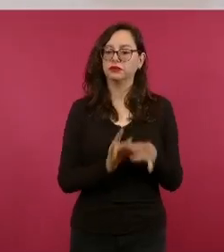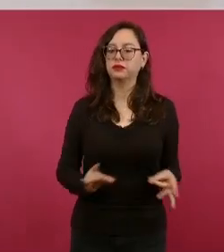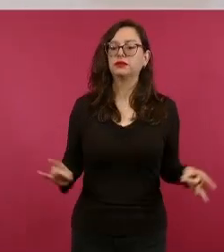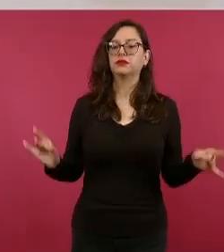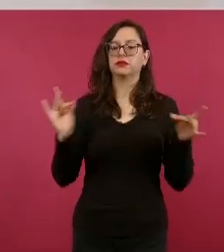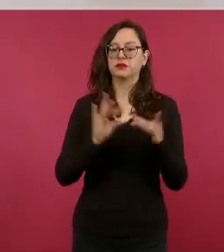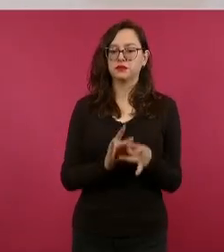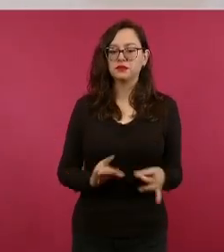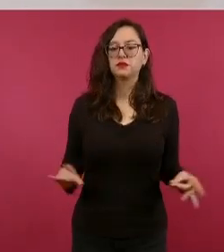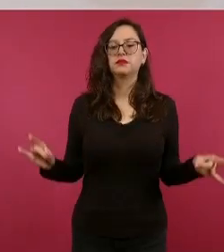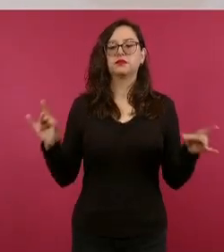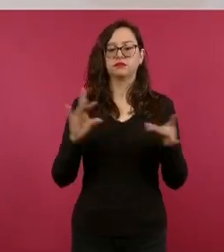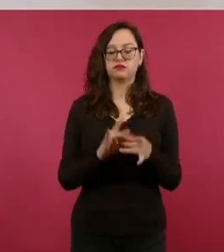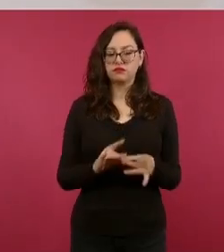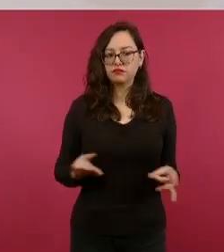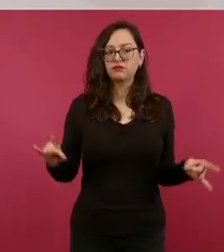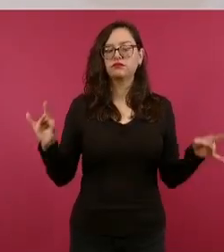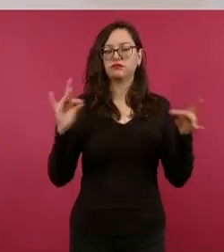y